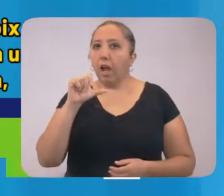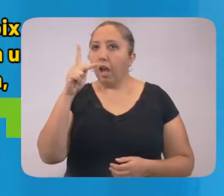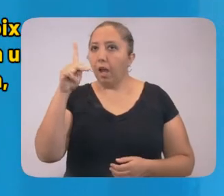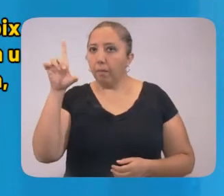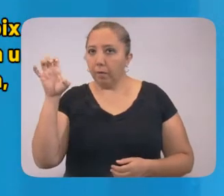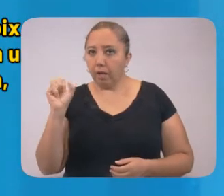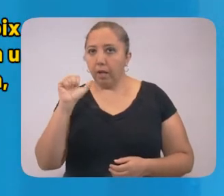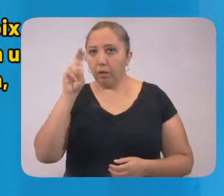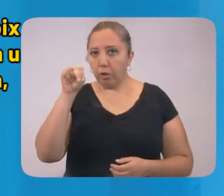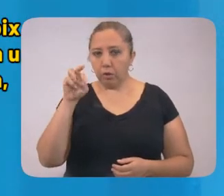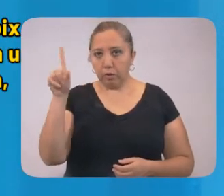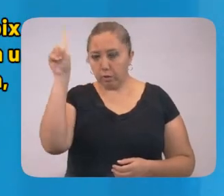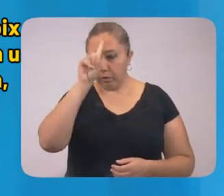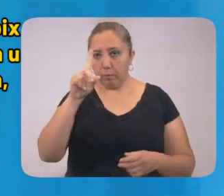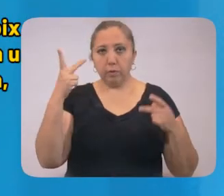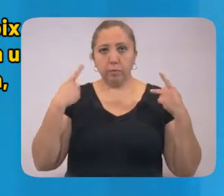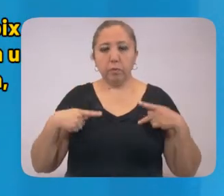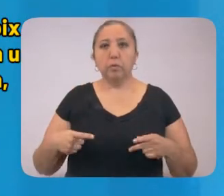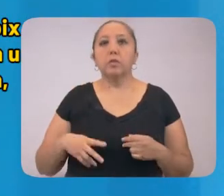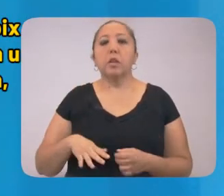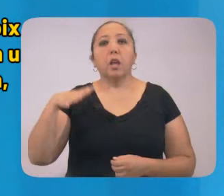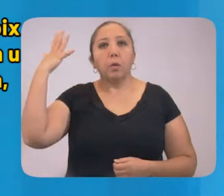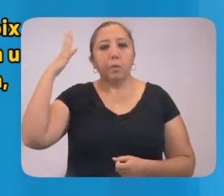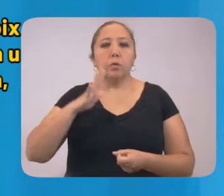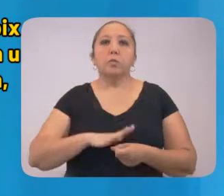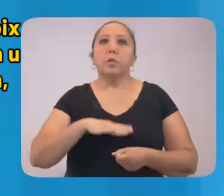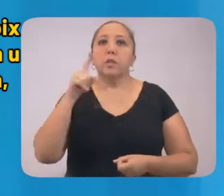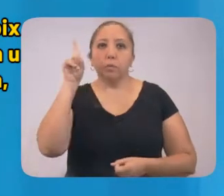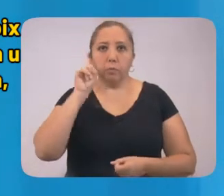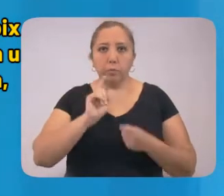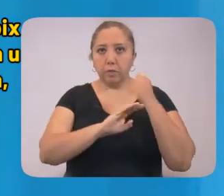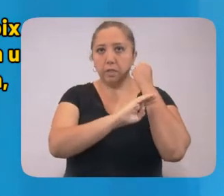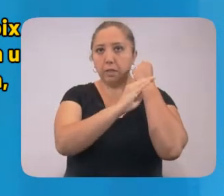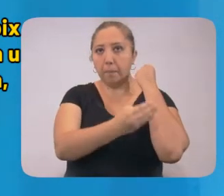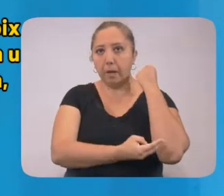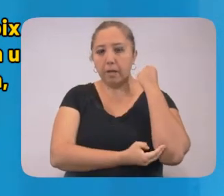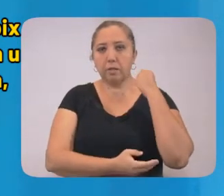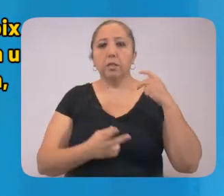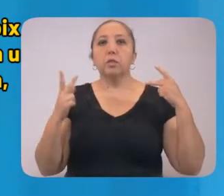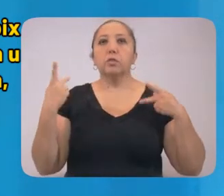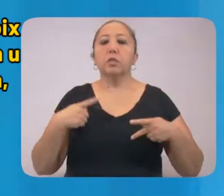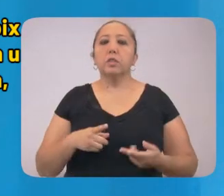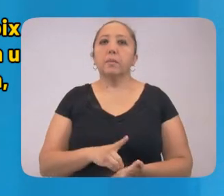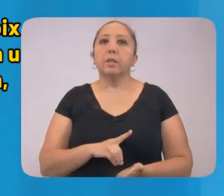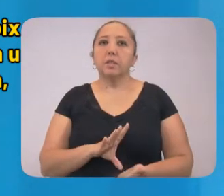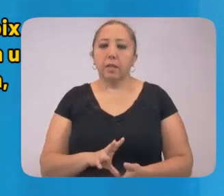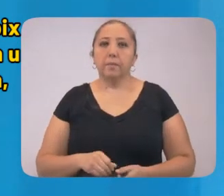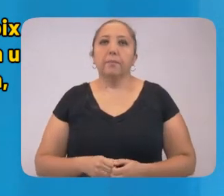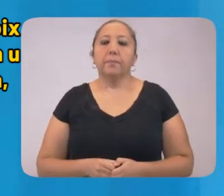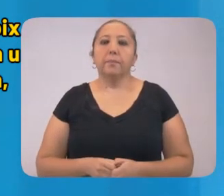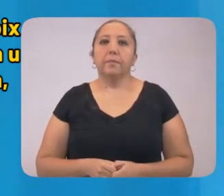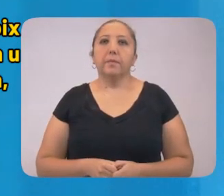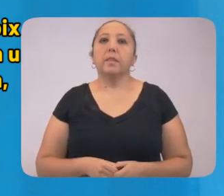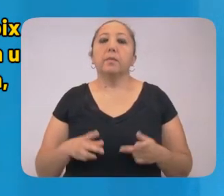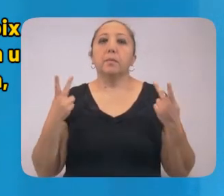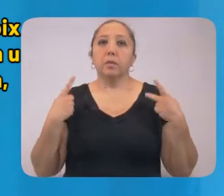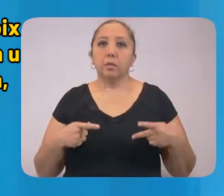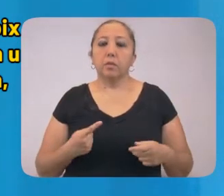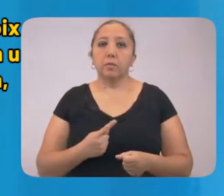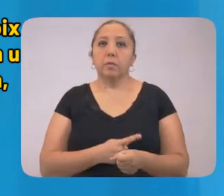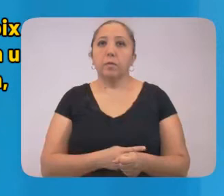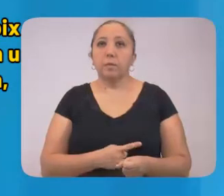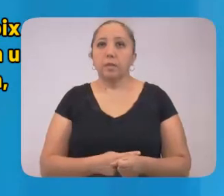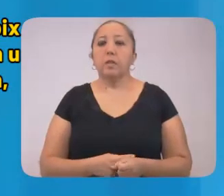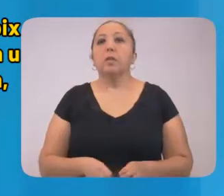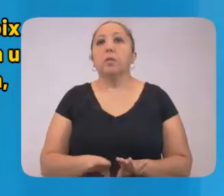recomendamos a la población vulnerable como adultos mayores mujeres embarazadas personas con discapacidad personas con